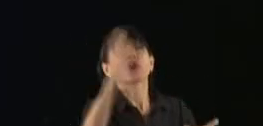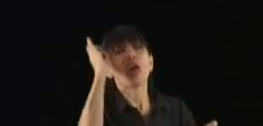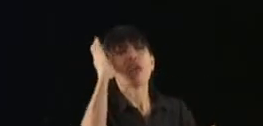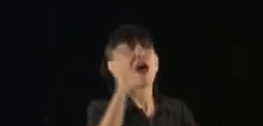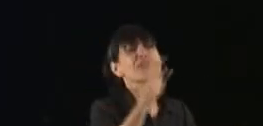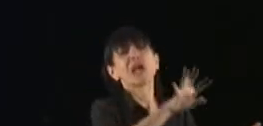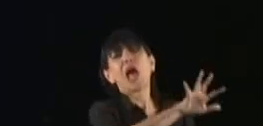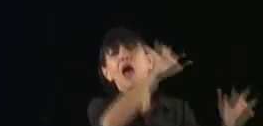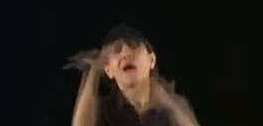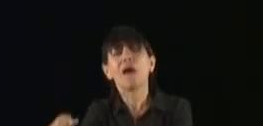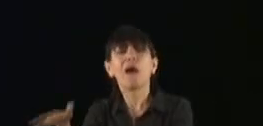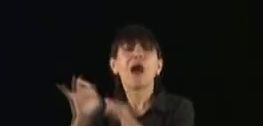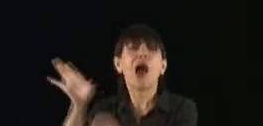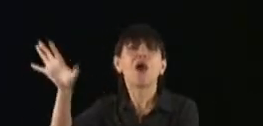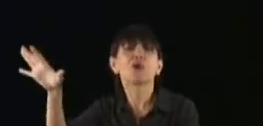tienen